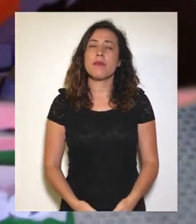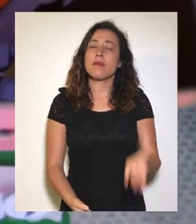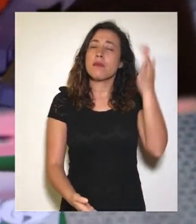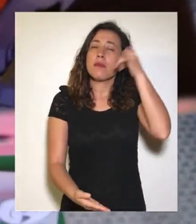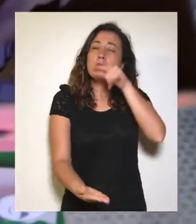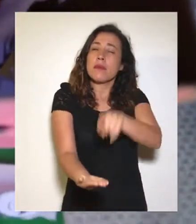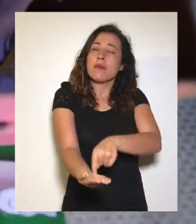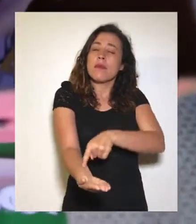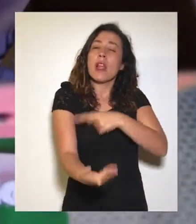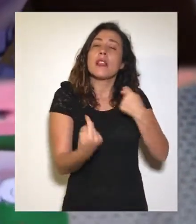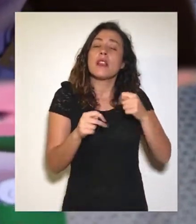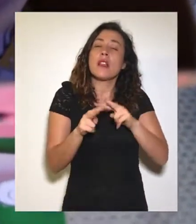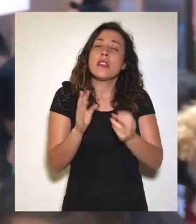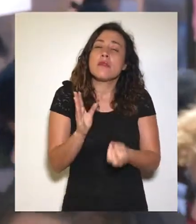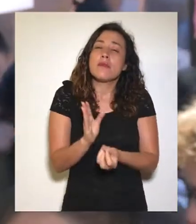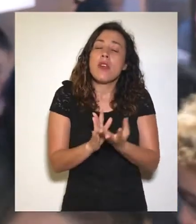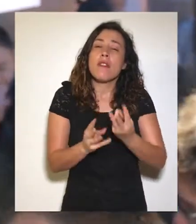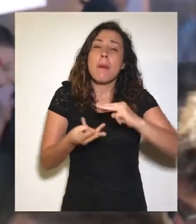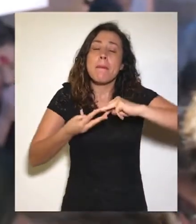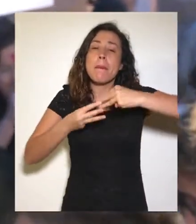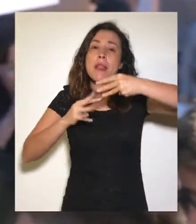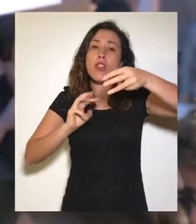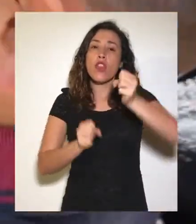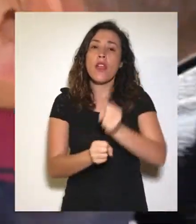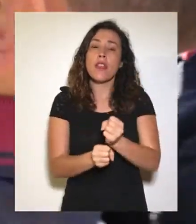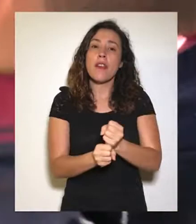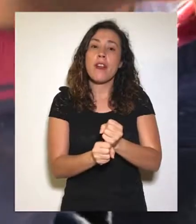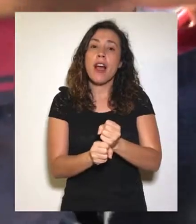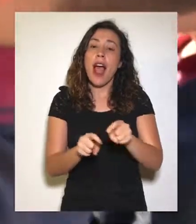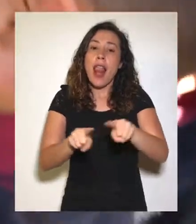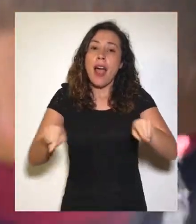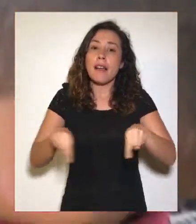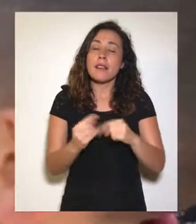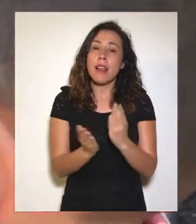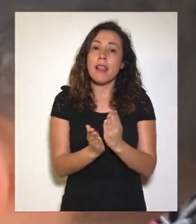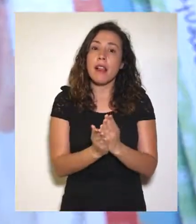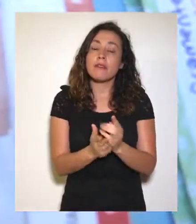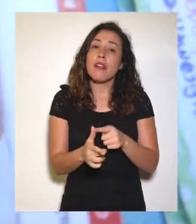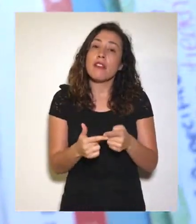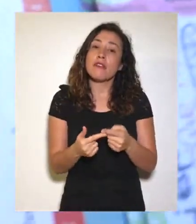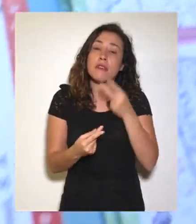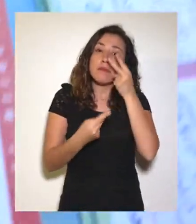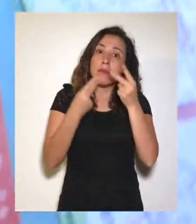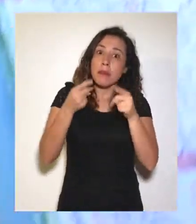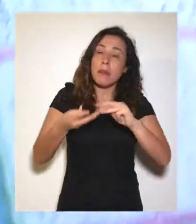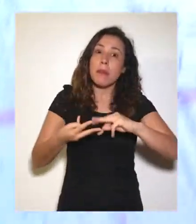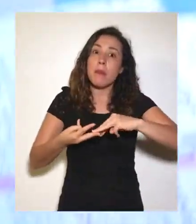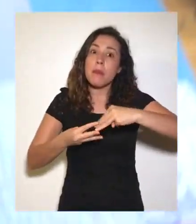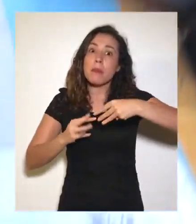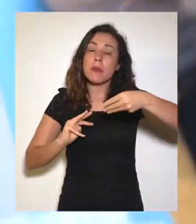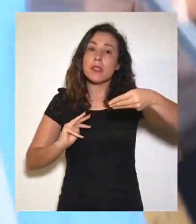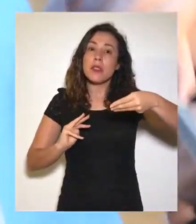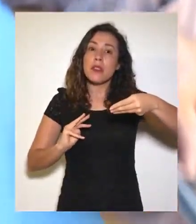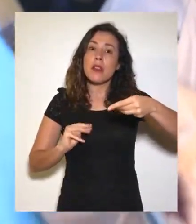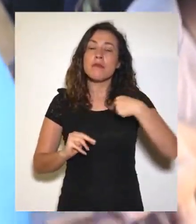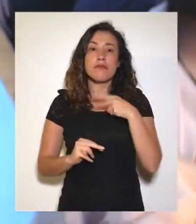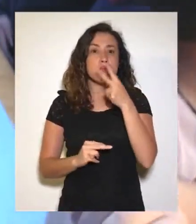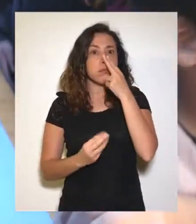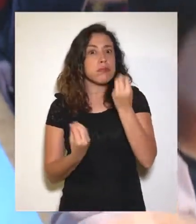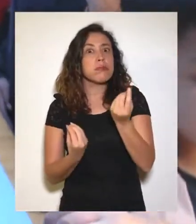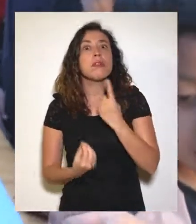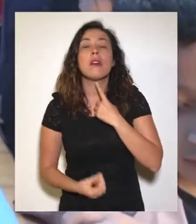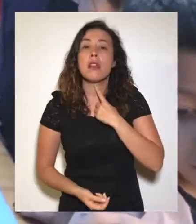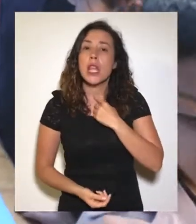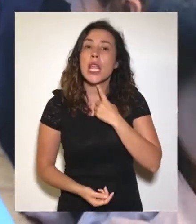Desde largo estamos tratando de innovar con nuestras metodologías de trabajo al interior del aula. Entonces vimos que esta metodología ya